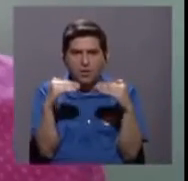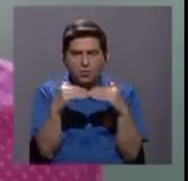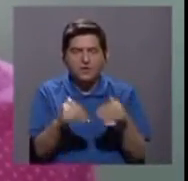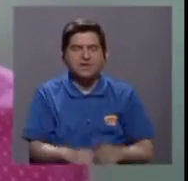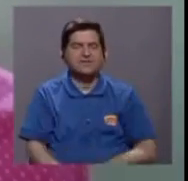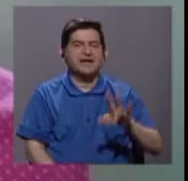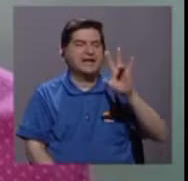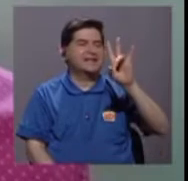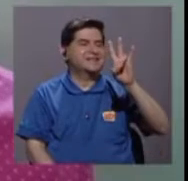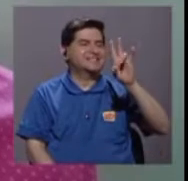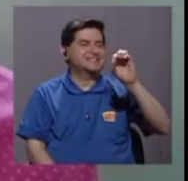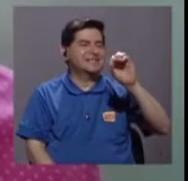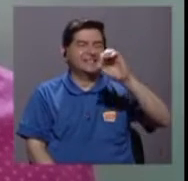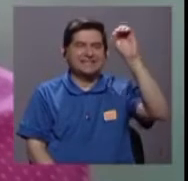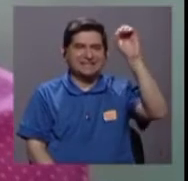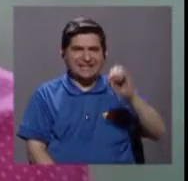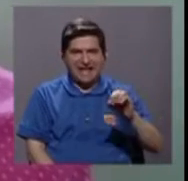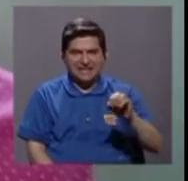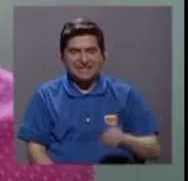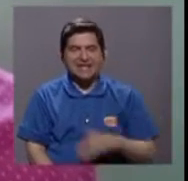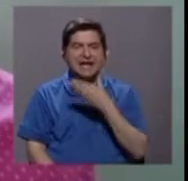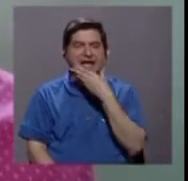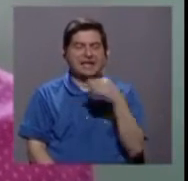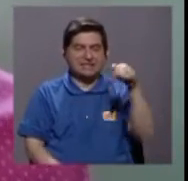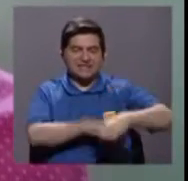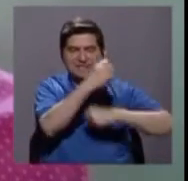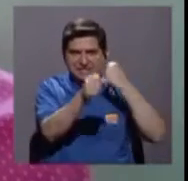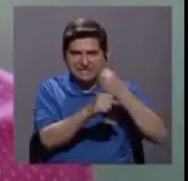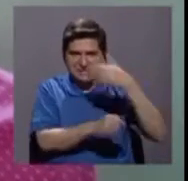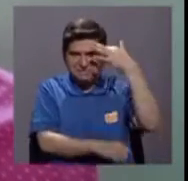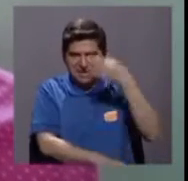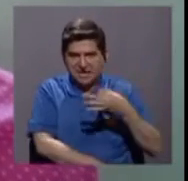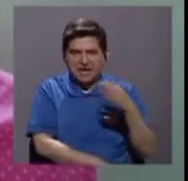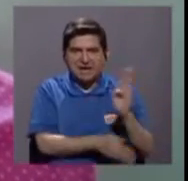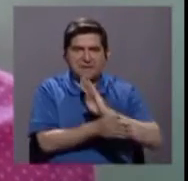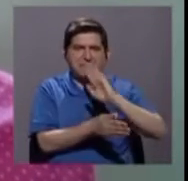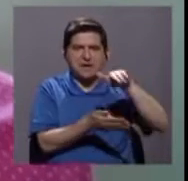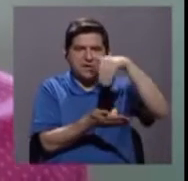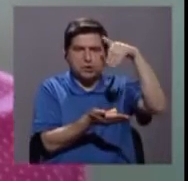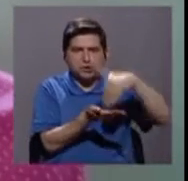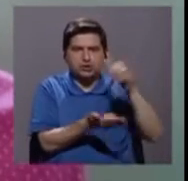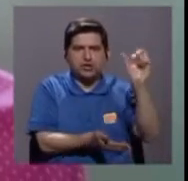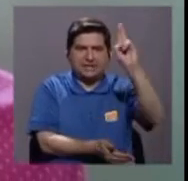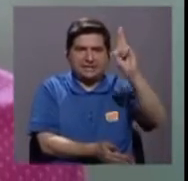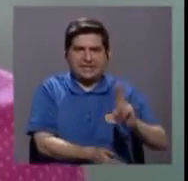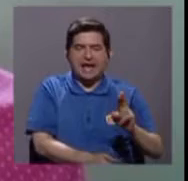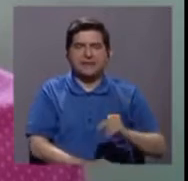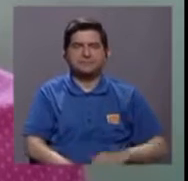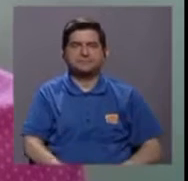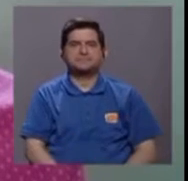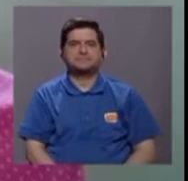del 70% para diciembre de este año, estimado así por el Banco Central de Costa Rica. Entonces,